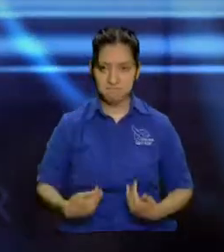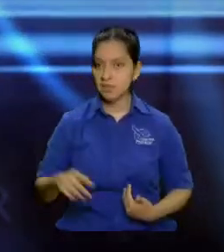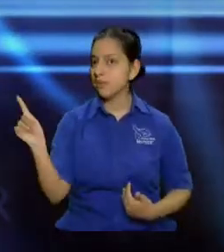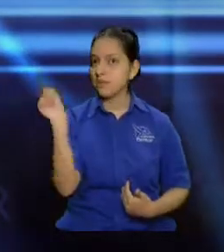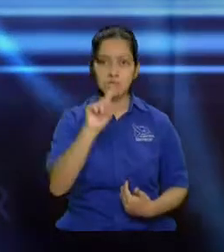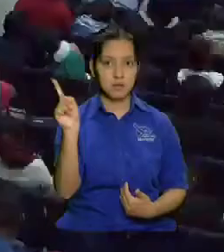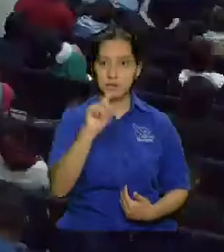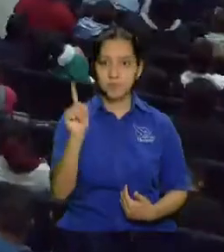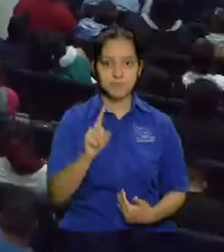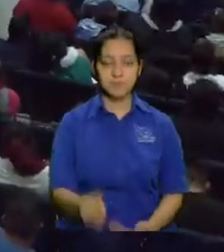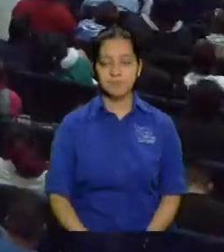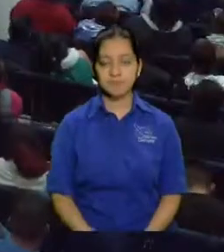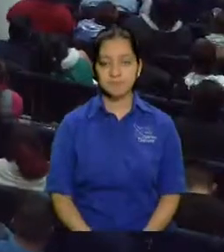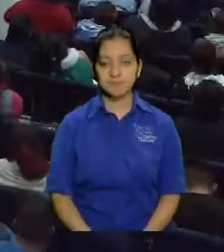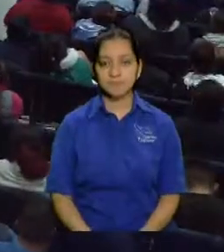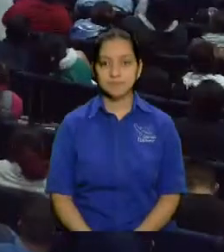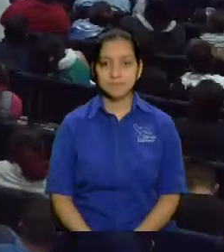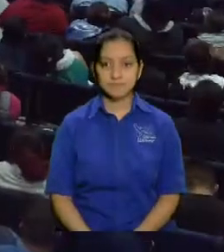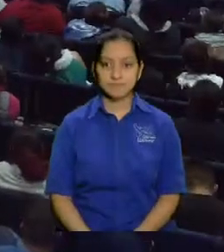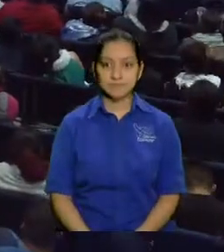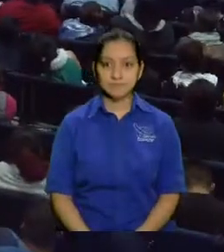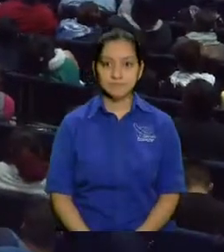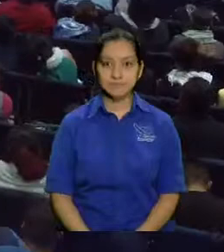Fíjese lo que estoy diciendo y usted me está diciendo amén.